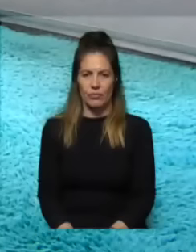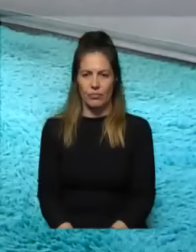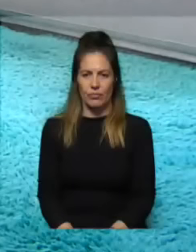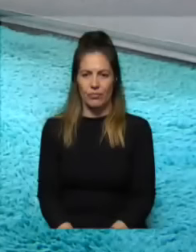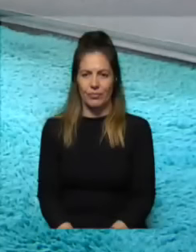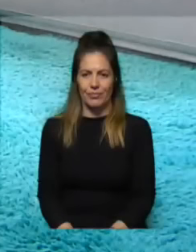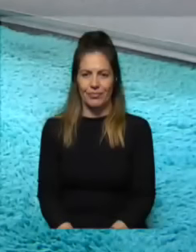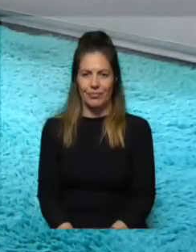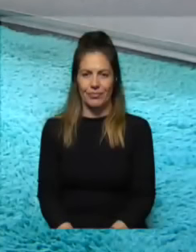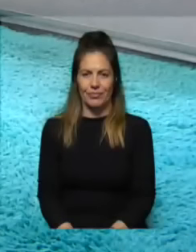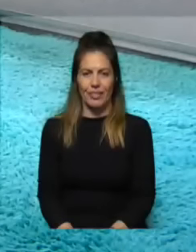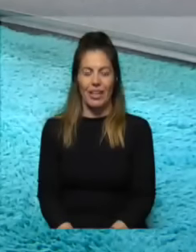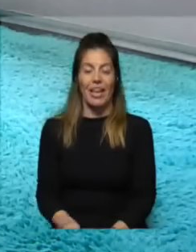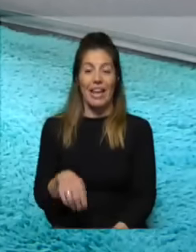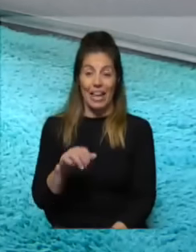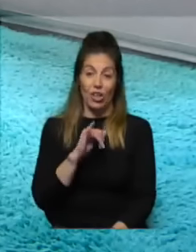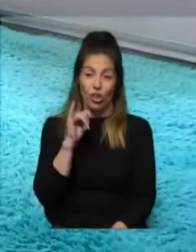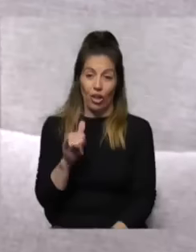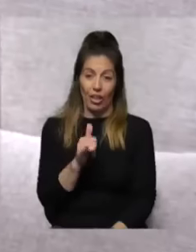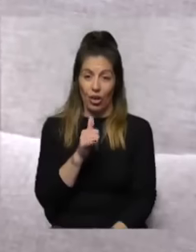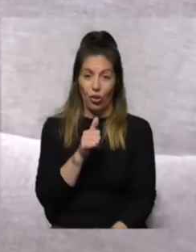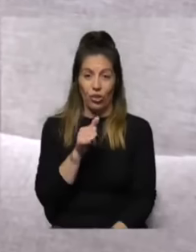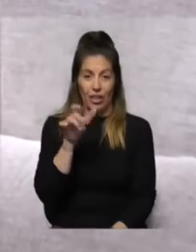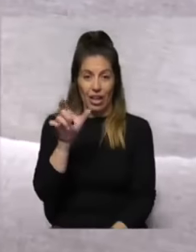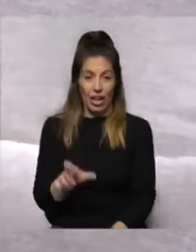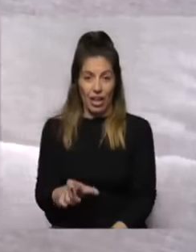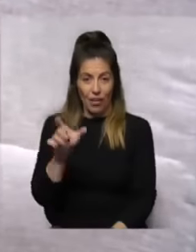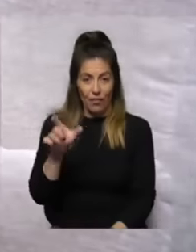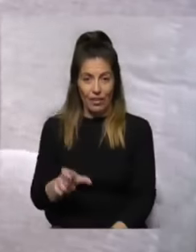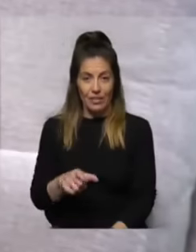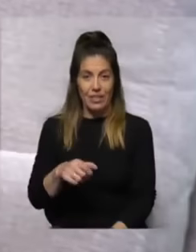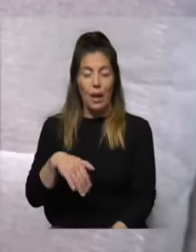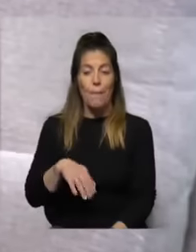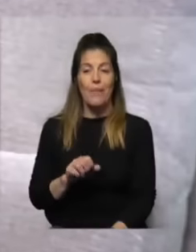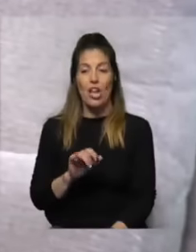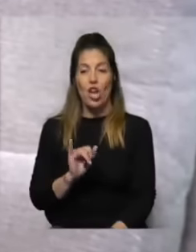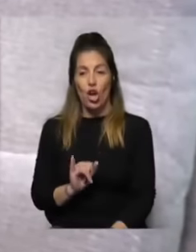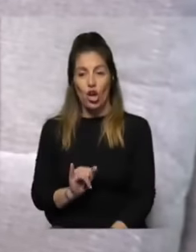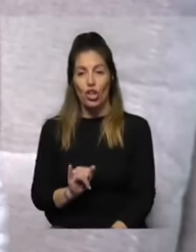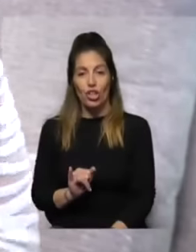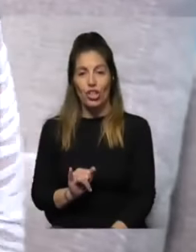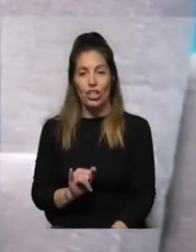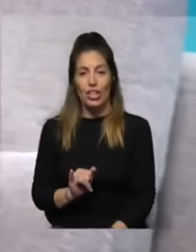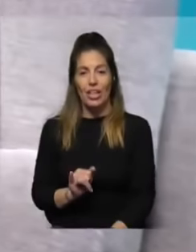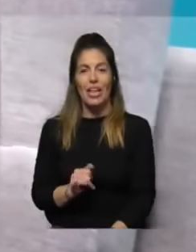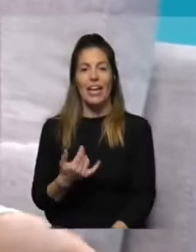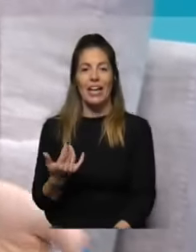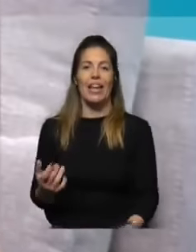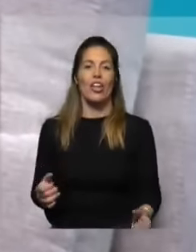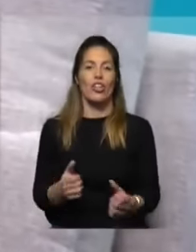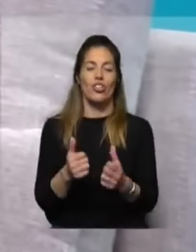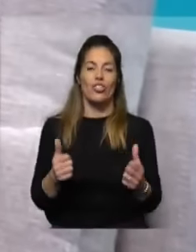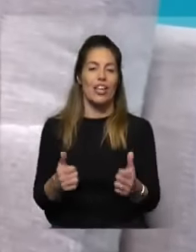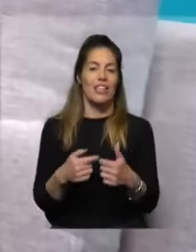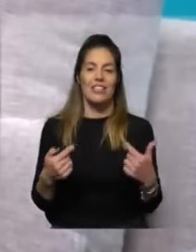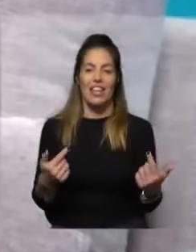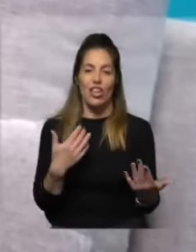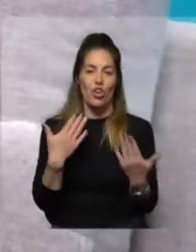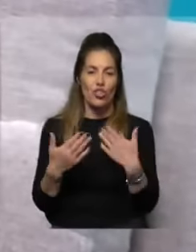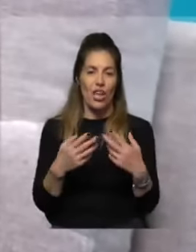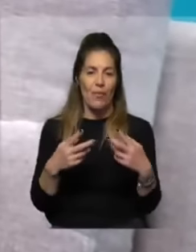Esto es lo que hay que contar a la gente, Fito. La influencia de Meloni que nos tiene midiéndonos el biorritmo en la tanda. No.